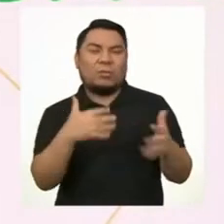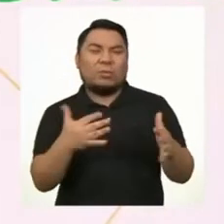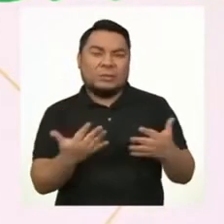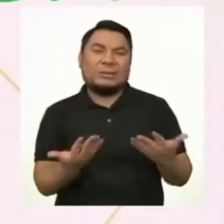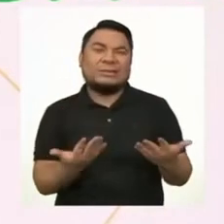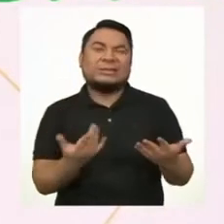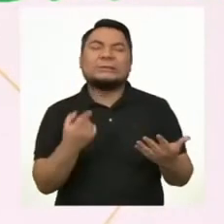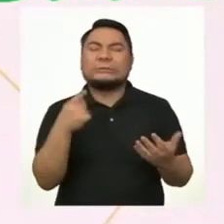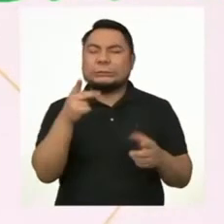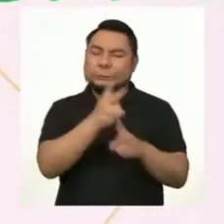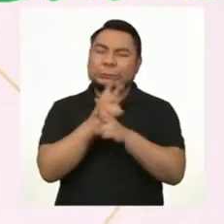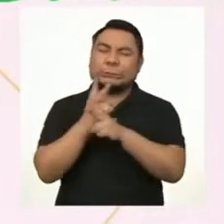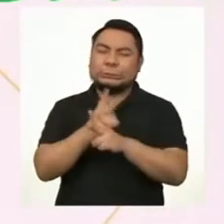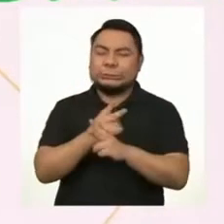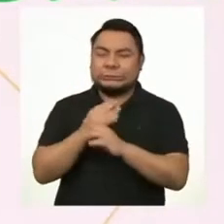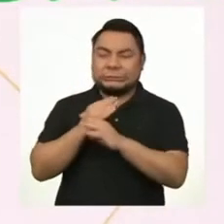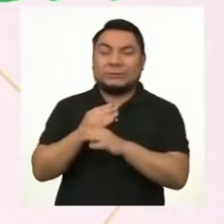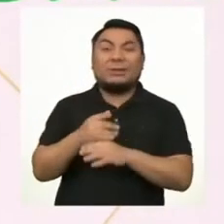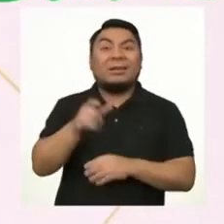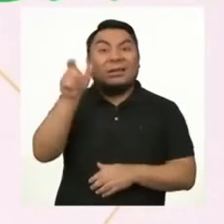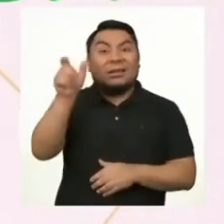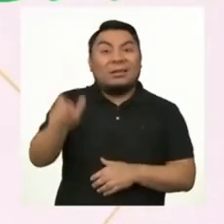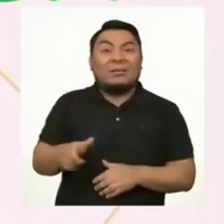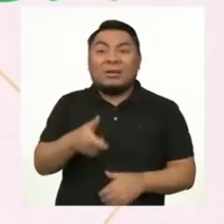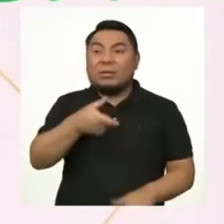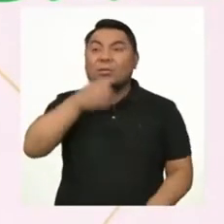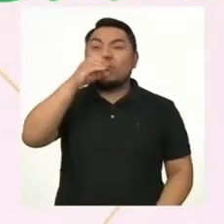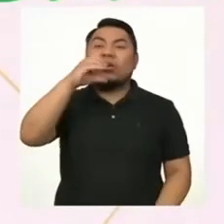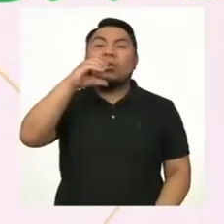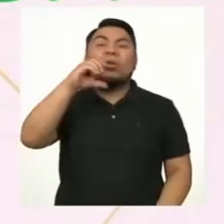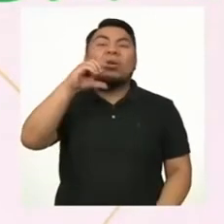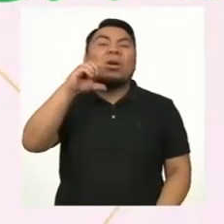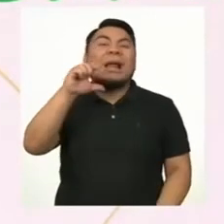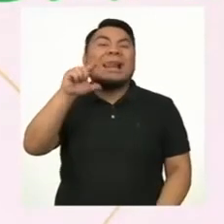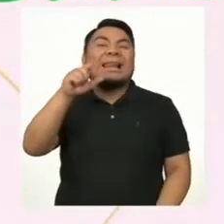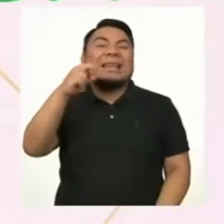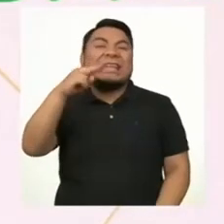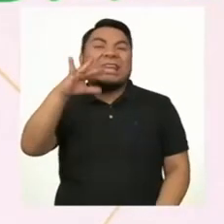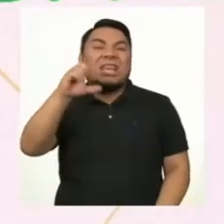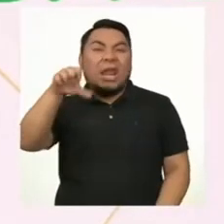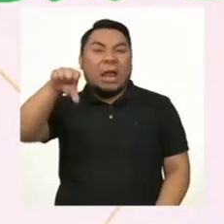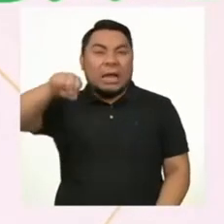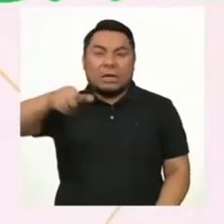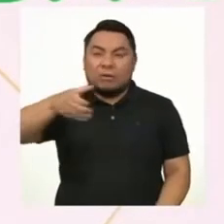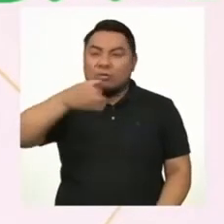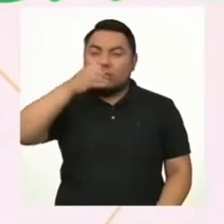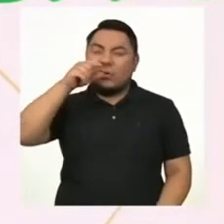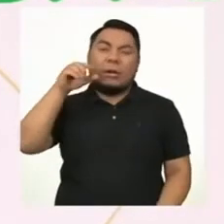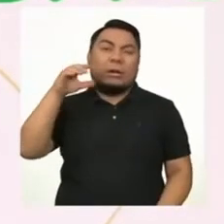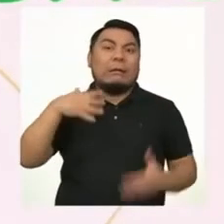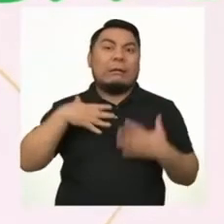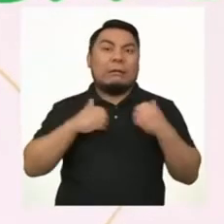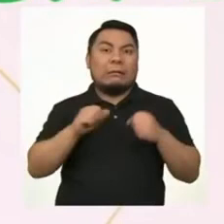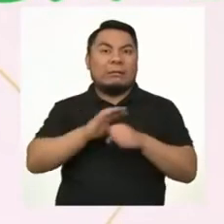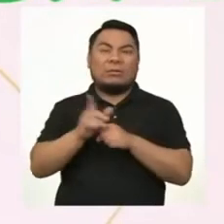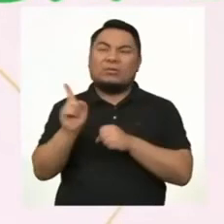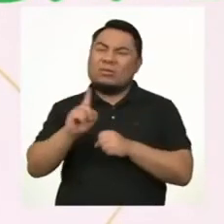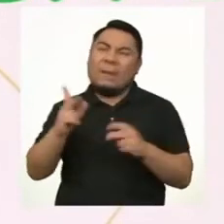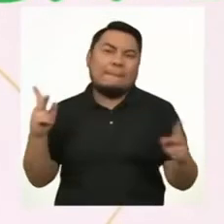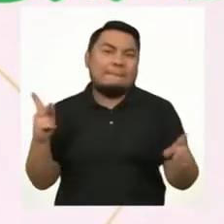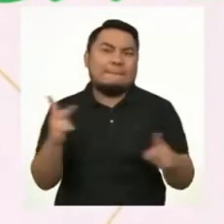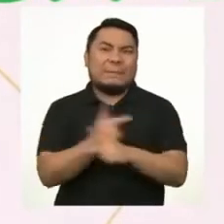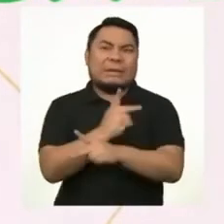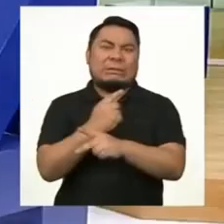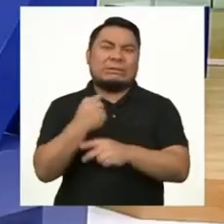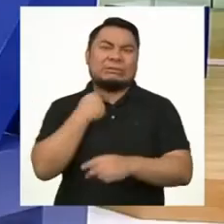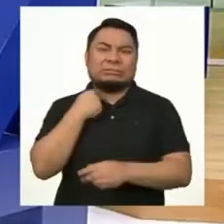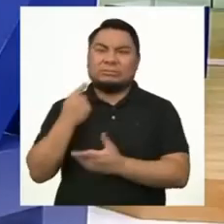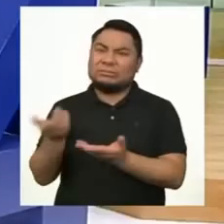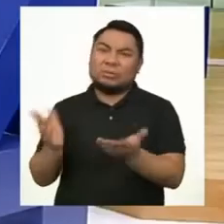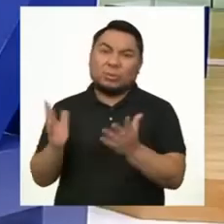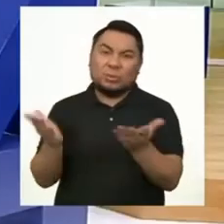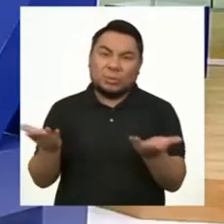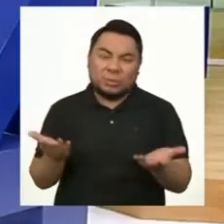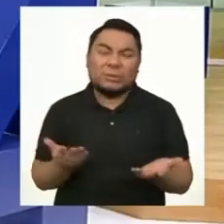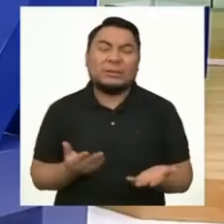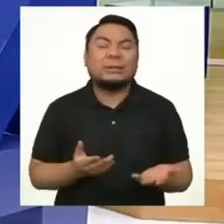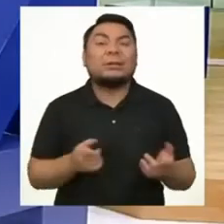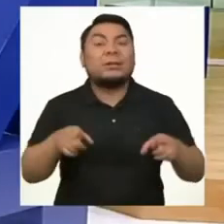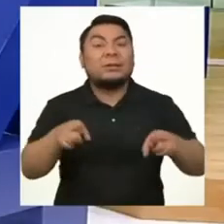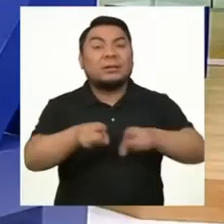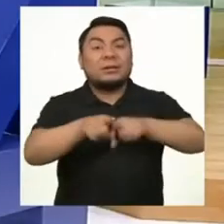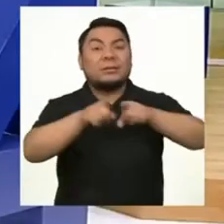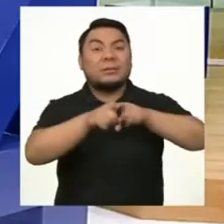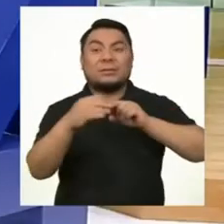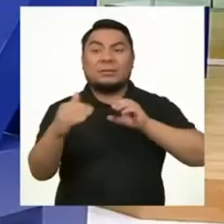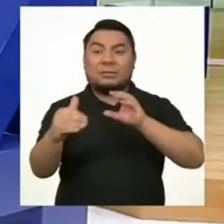personas que toman lejía para curarse del coronavirus y eso es peor, más dañino todavía. También